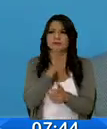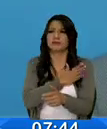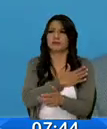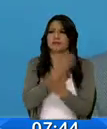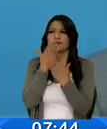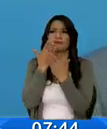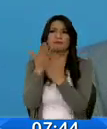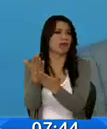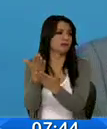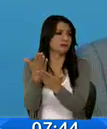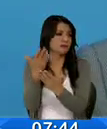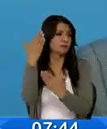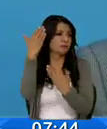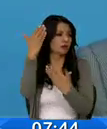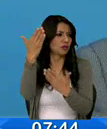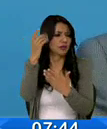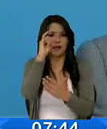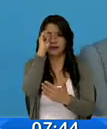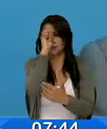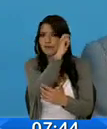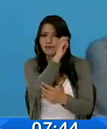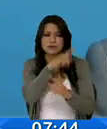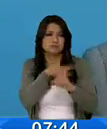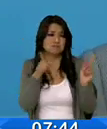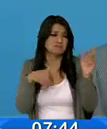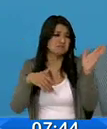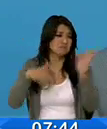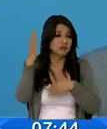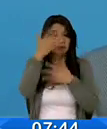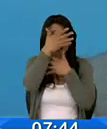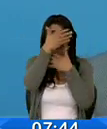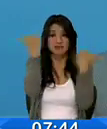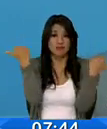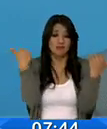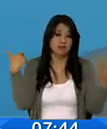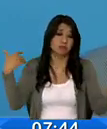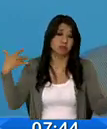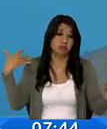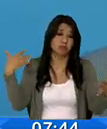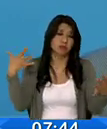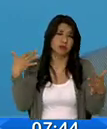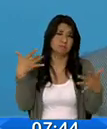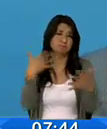algún momento, pero la mayor estafa que ha habido en los últimos